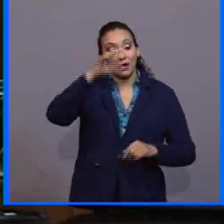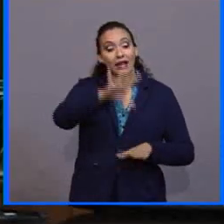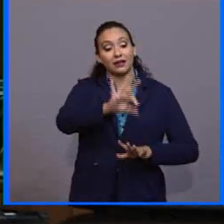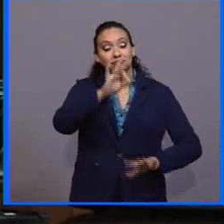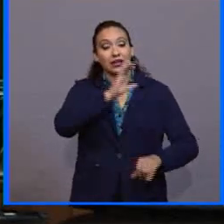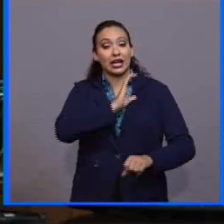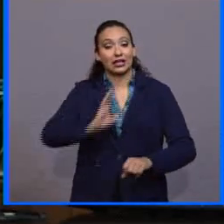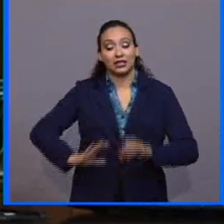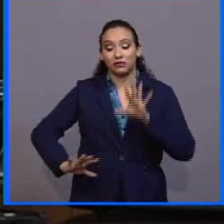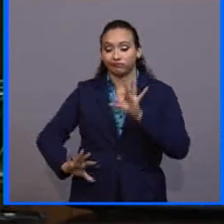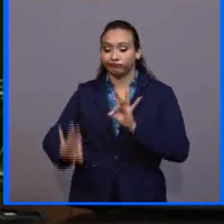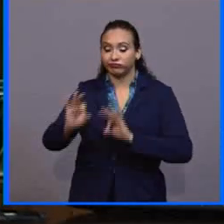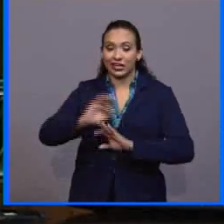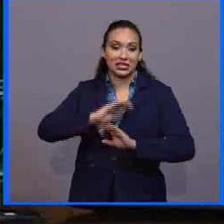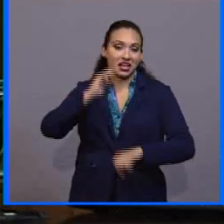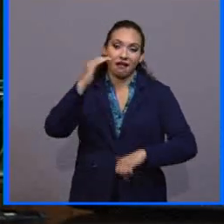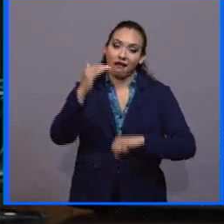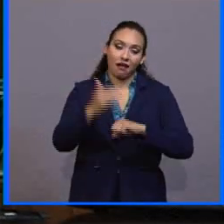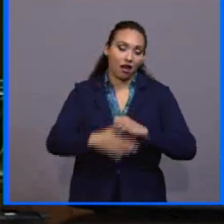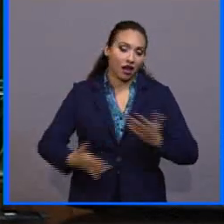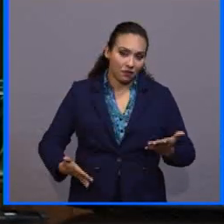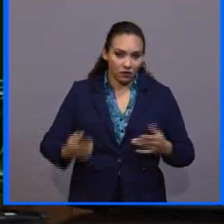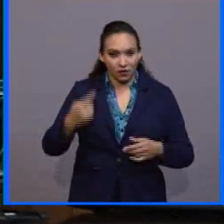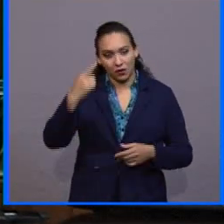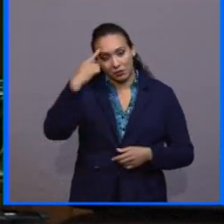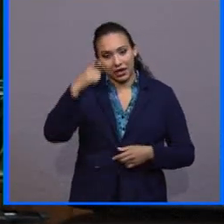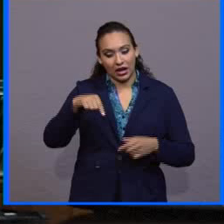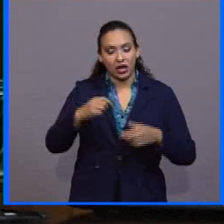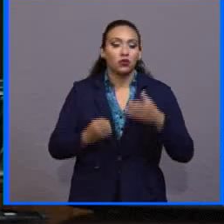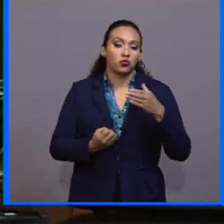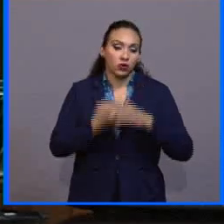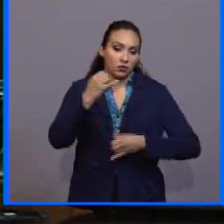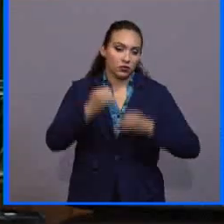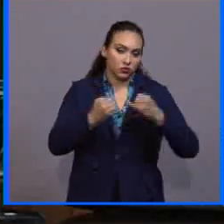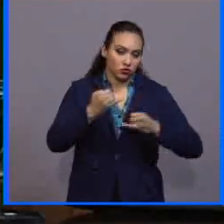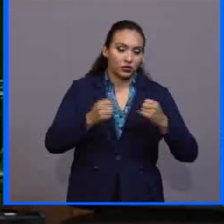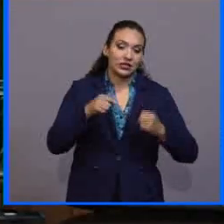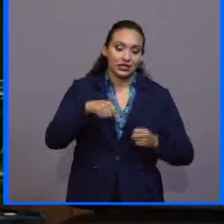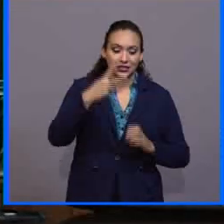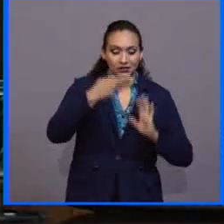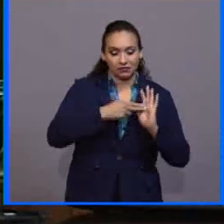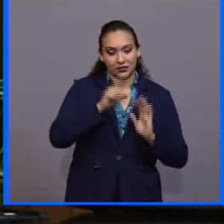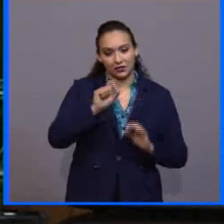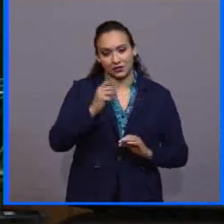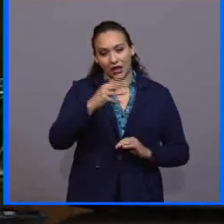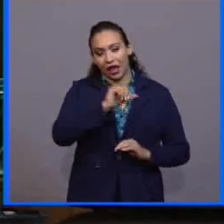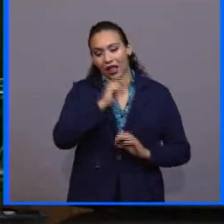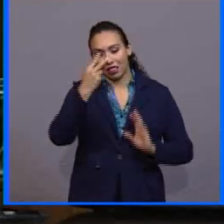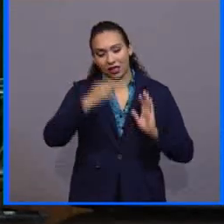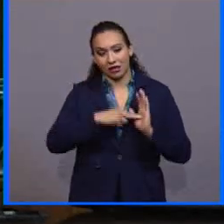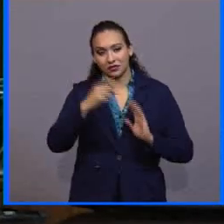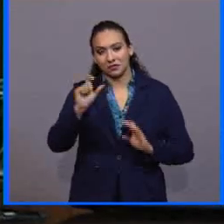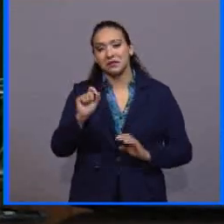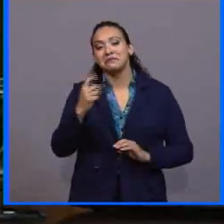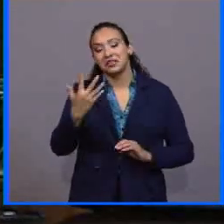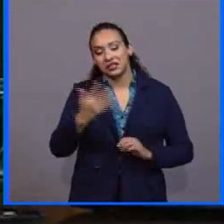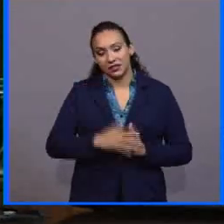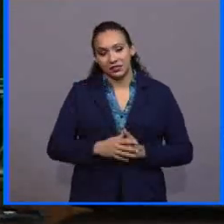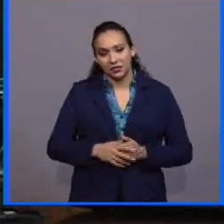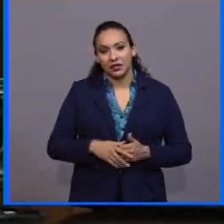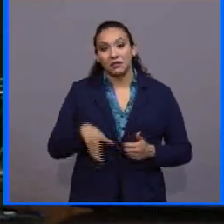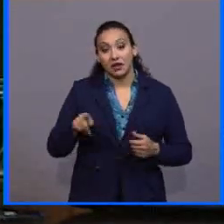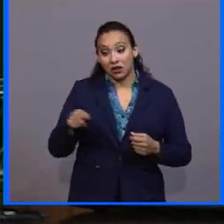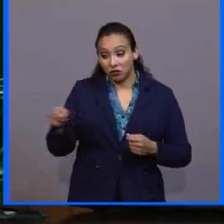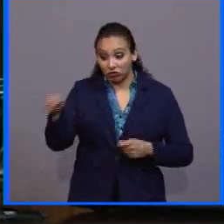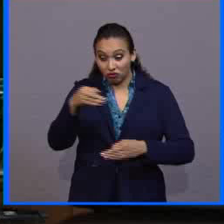candidatos para el proceso electoral de juzgadores 2024-2025, todas las afectaciones de las que se